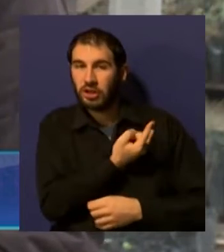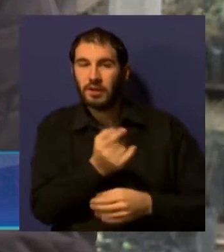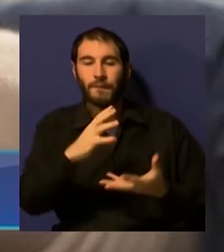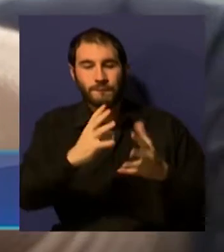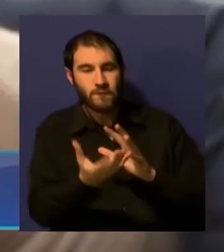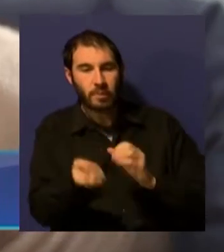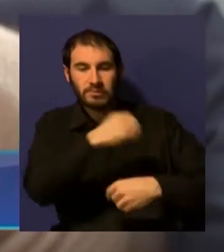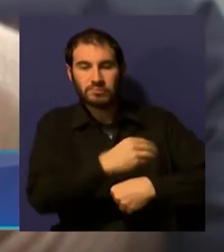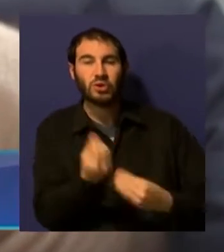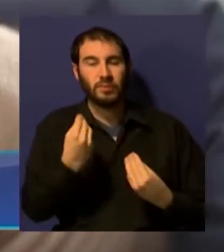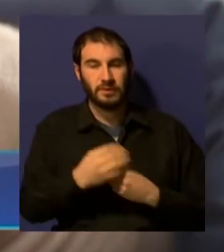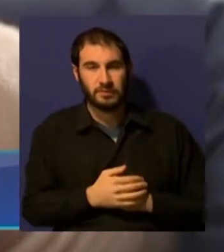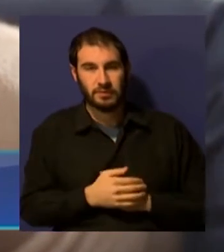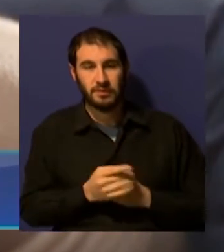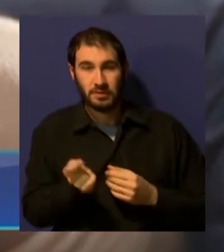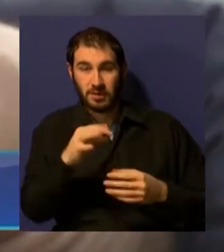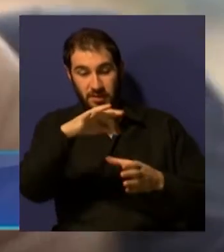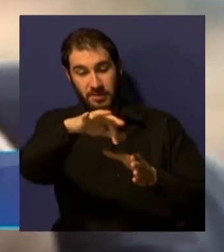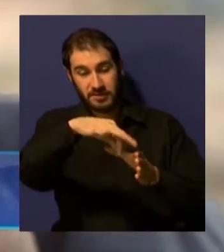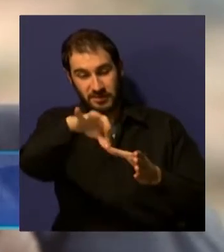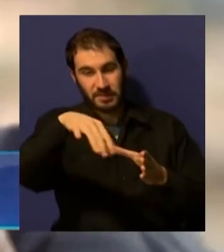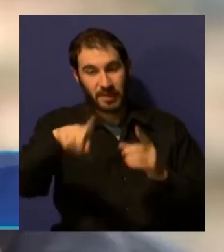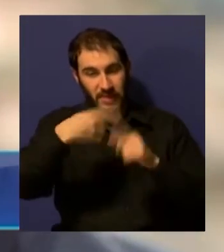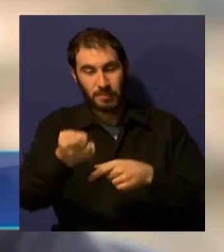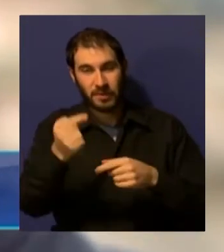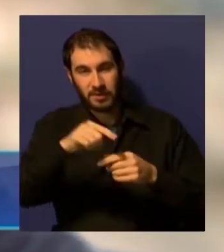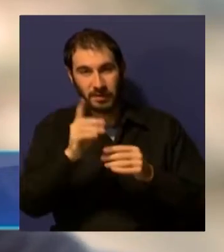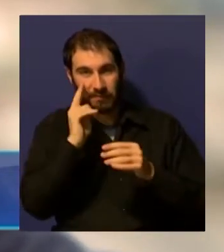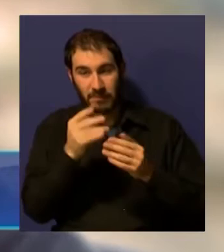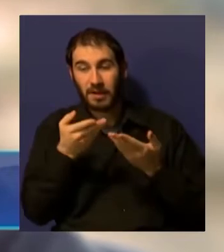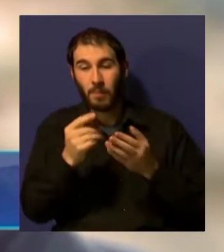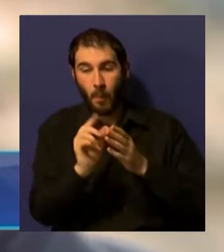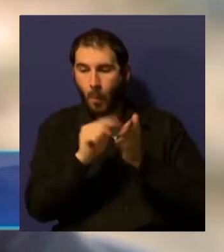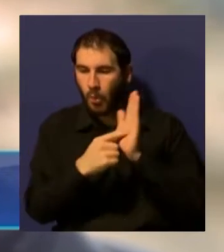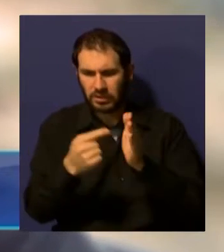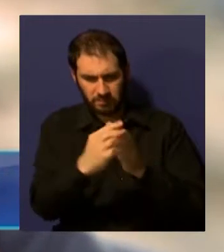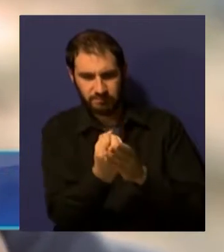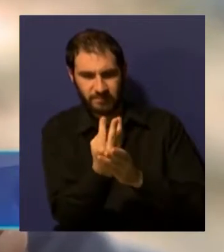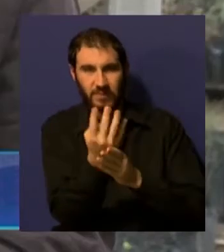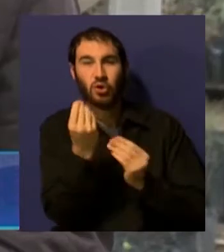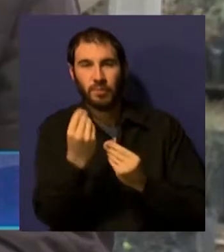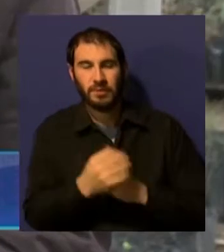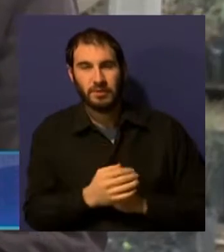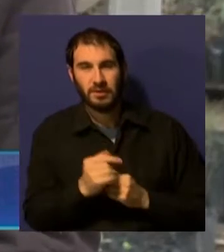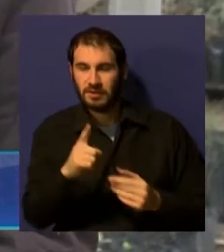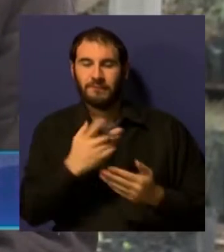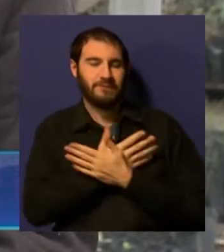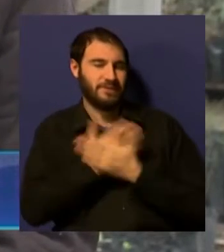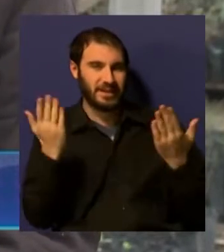forma cosechamos. Cuando siembran, después con el tiempo les empezamos a mostrar el brote de eso que han hecho. Es una